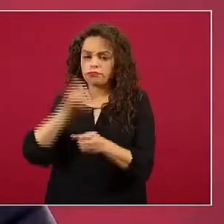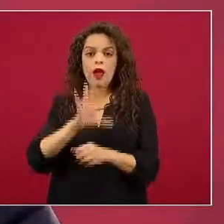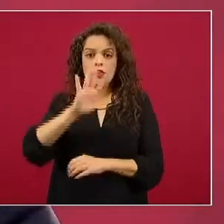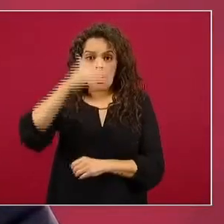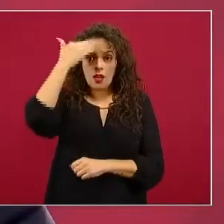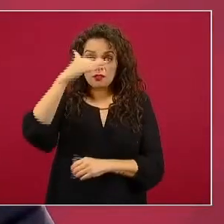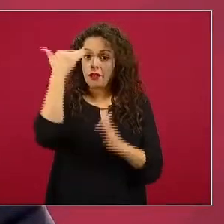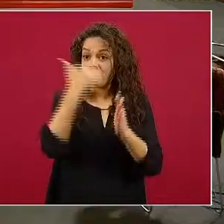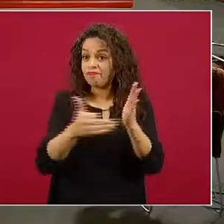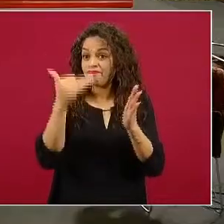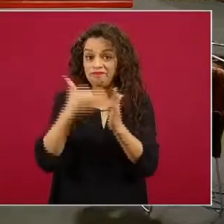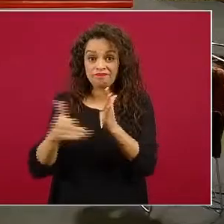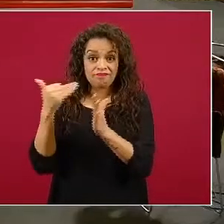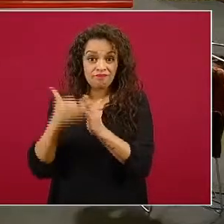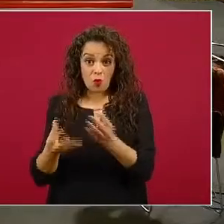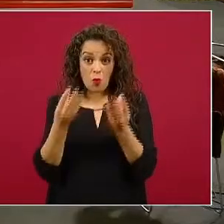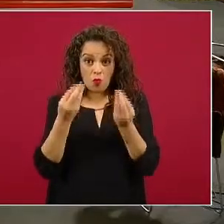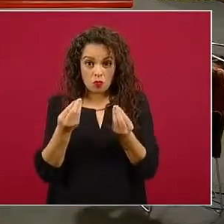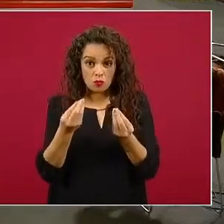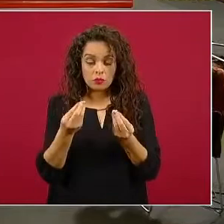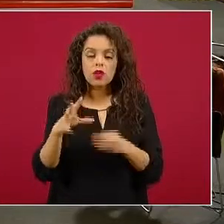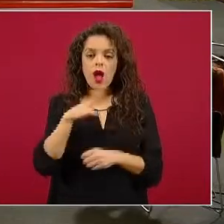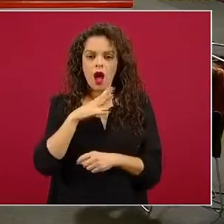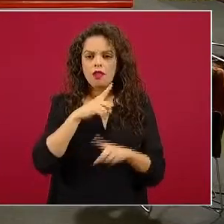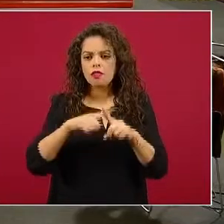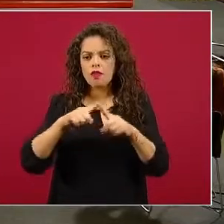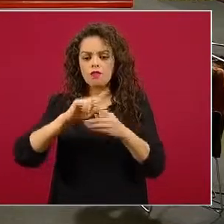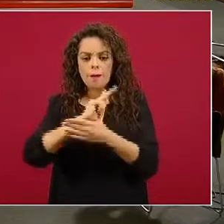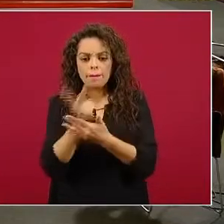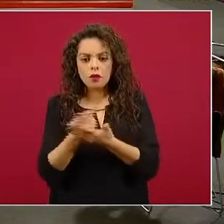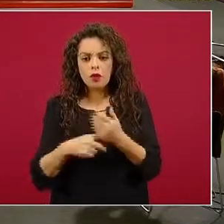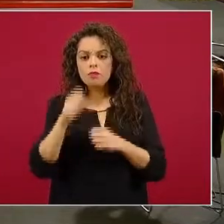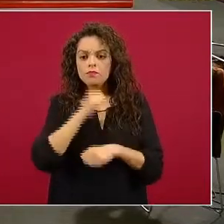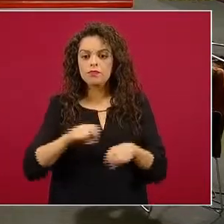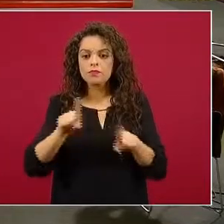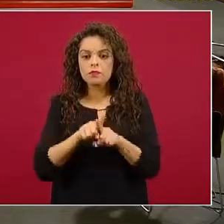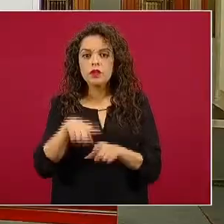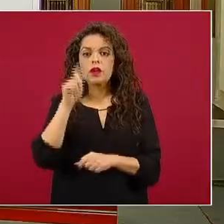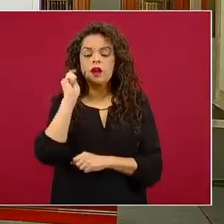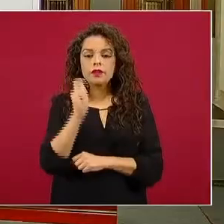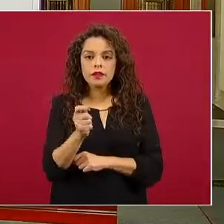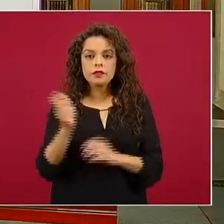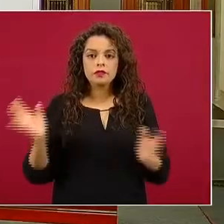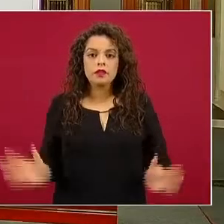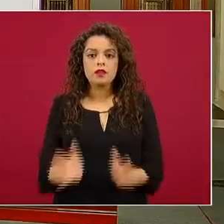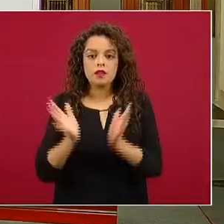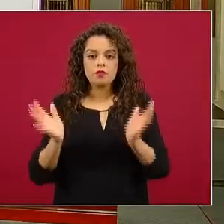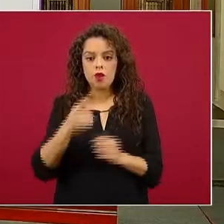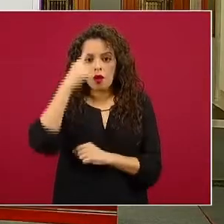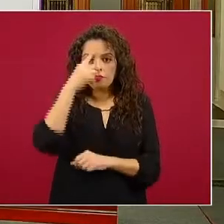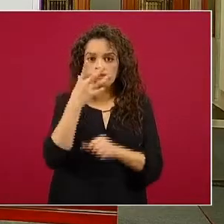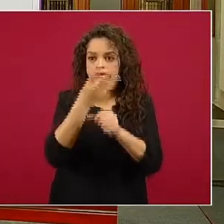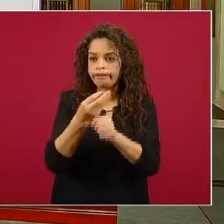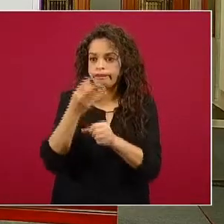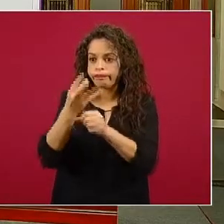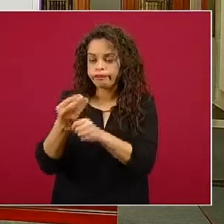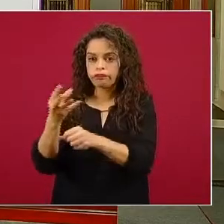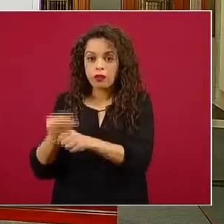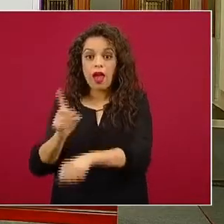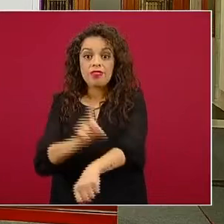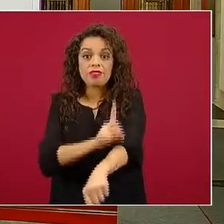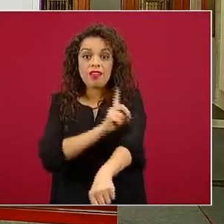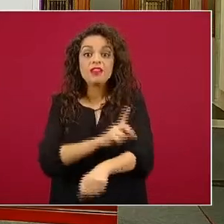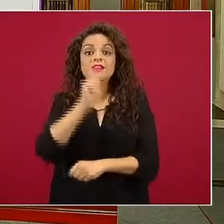insuficiencias, también en varios programas estamos impulsando soluciones que sean desde la federación,